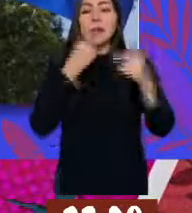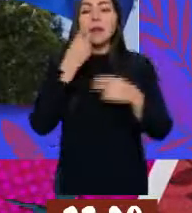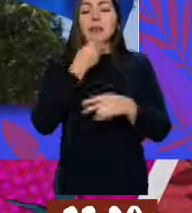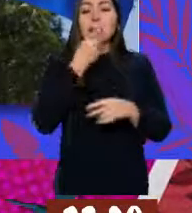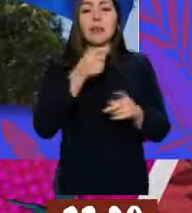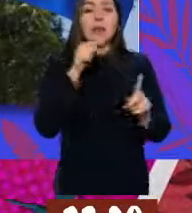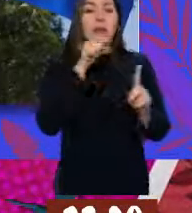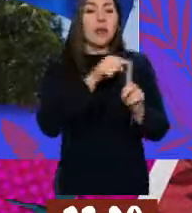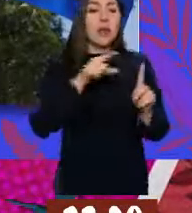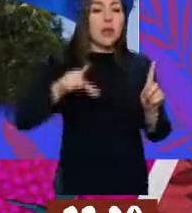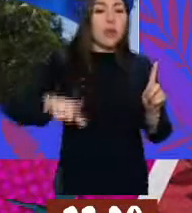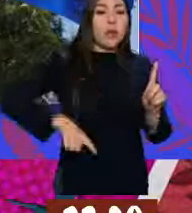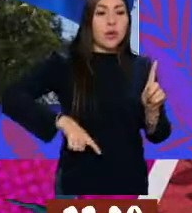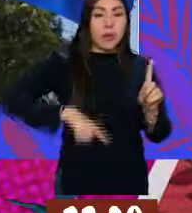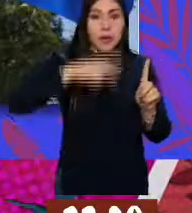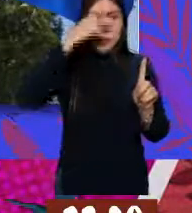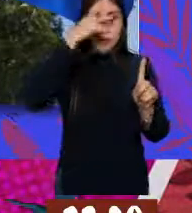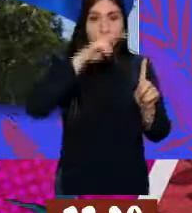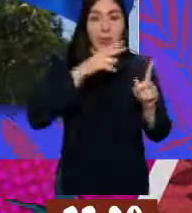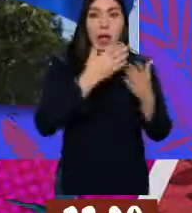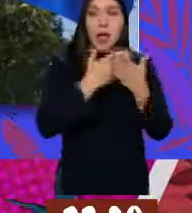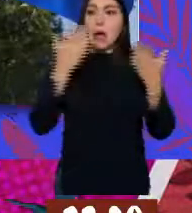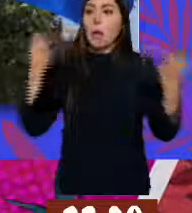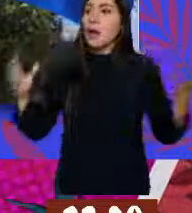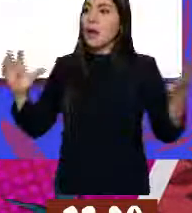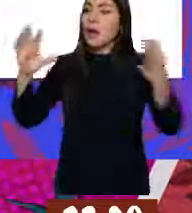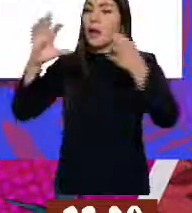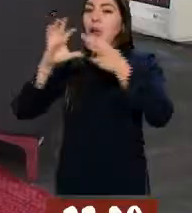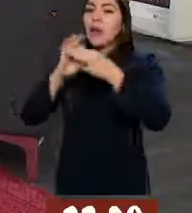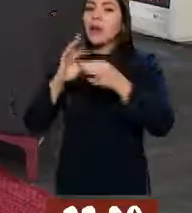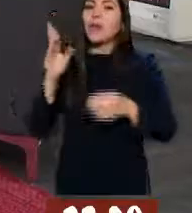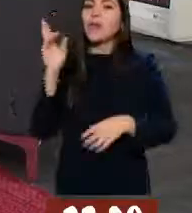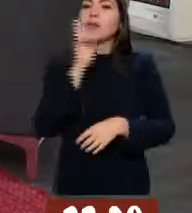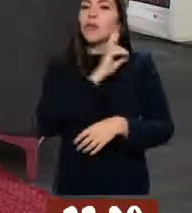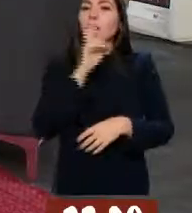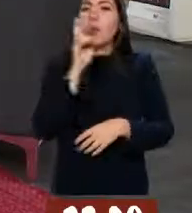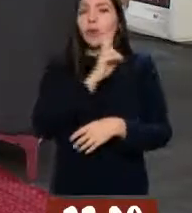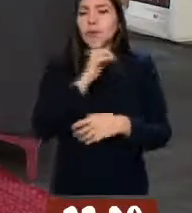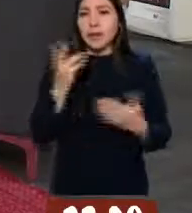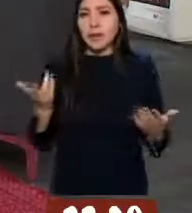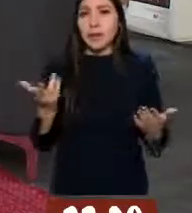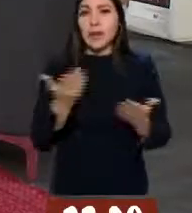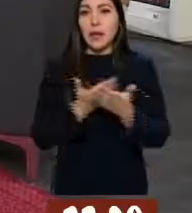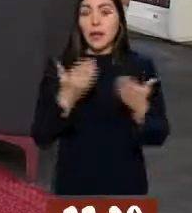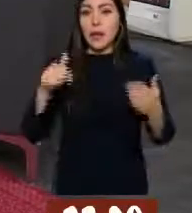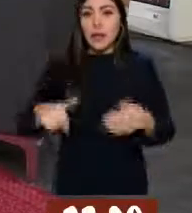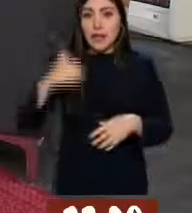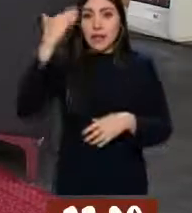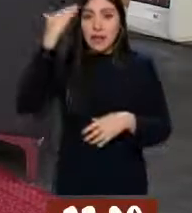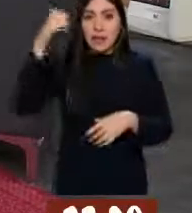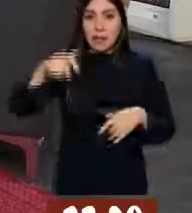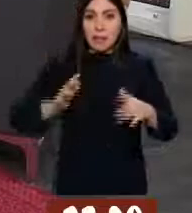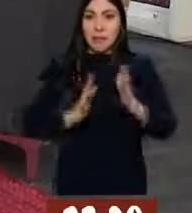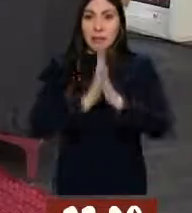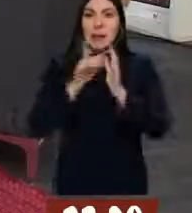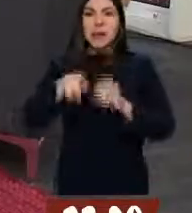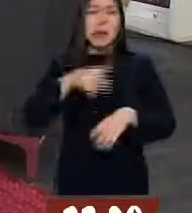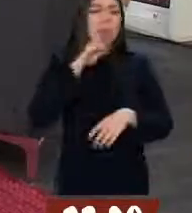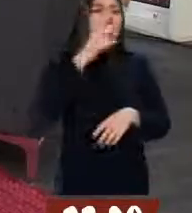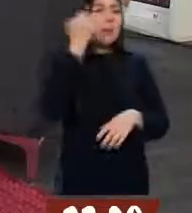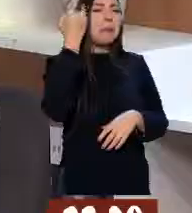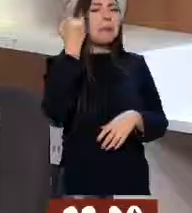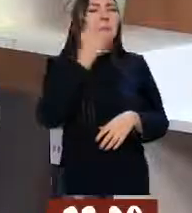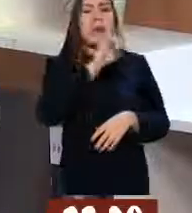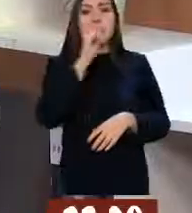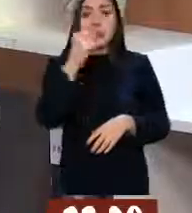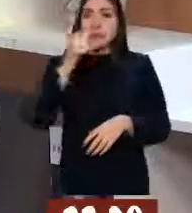actual con Rusia Sí, ya en de un plano. momento de Bueno. guerra. Ahora, esto parece ingenuo, No. pero en el fondo de todo forma Pues acuérdate parte... lo que